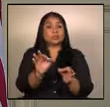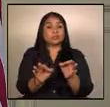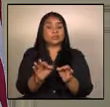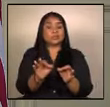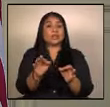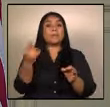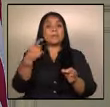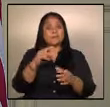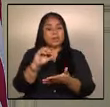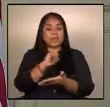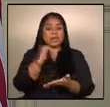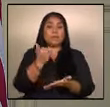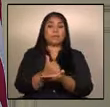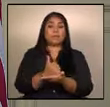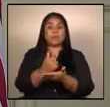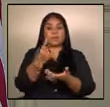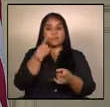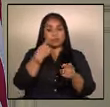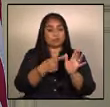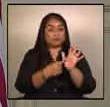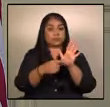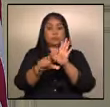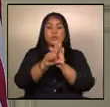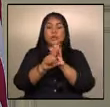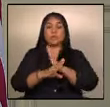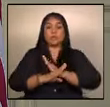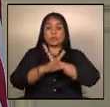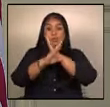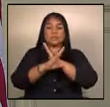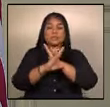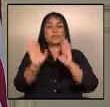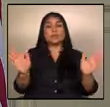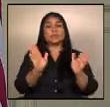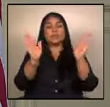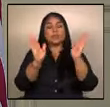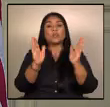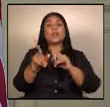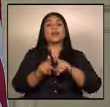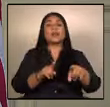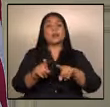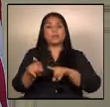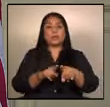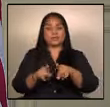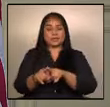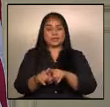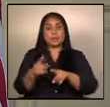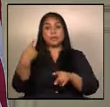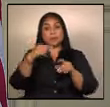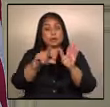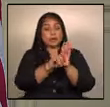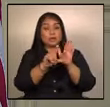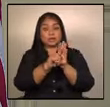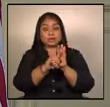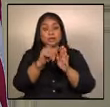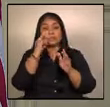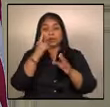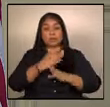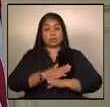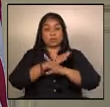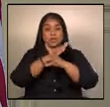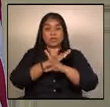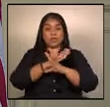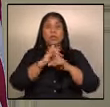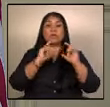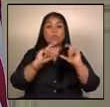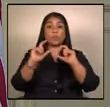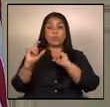la aprobación y puesta en vigencia de una ley que proteja y promueva a la competencia, a la legislación para proteger,